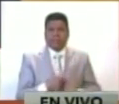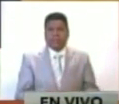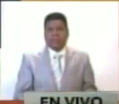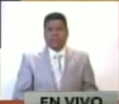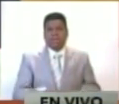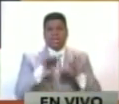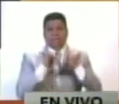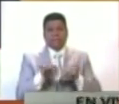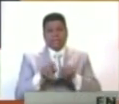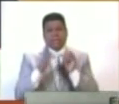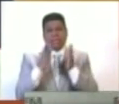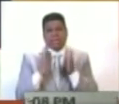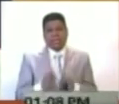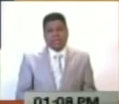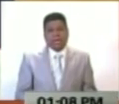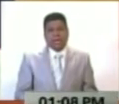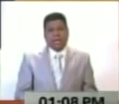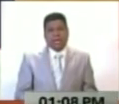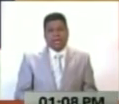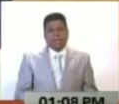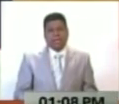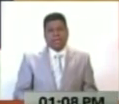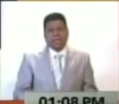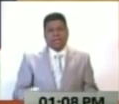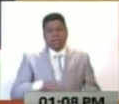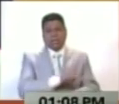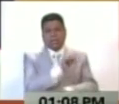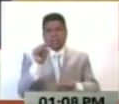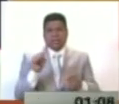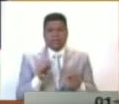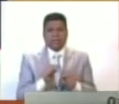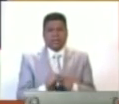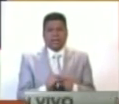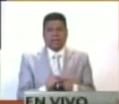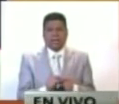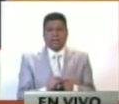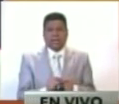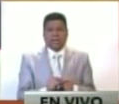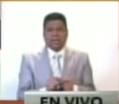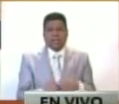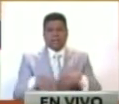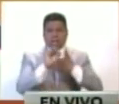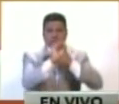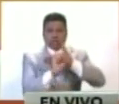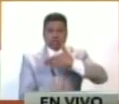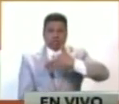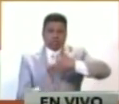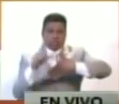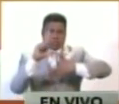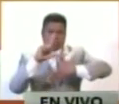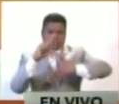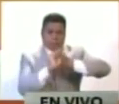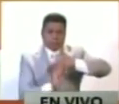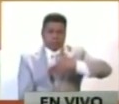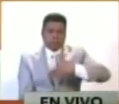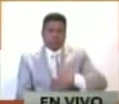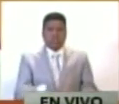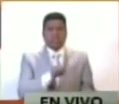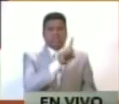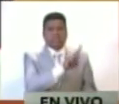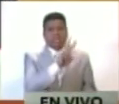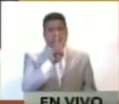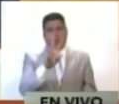Secretaría General del Sur, una secretaría destinada a la coordinación en el seno de los